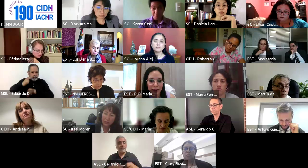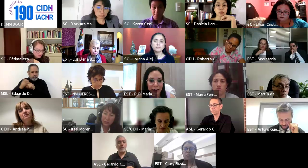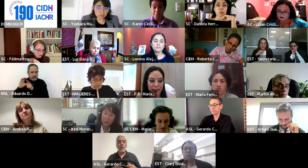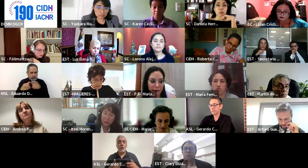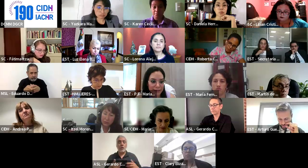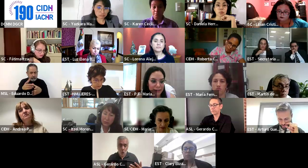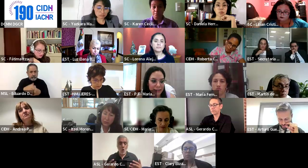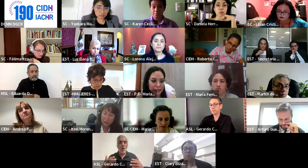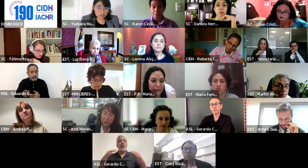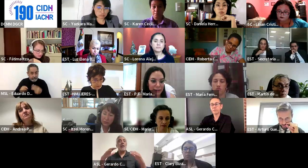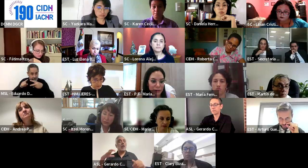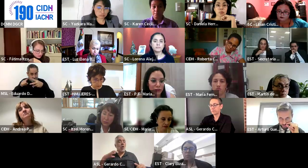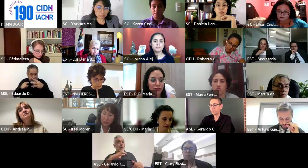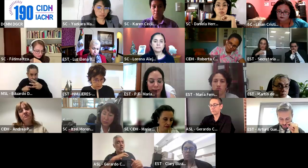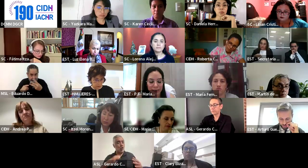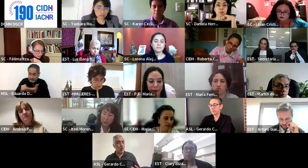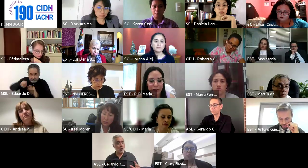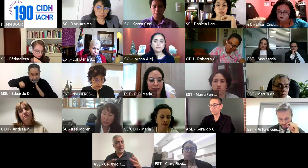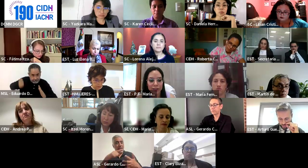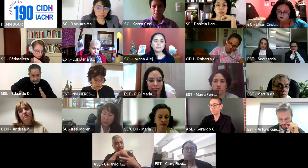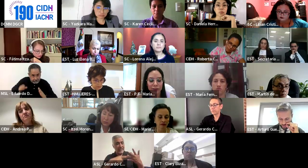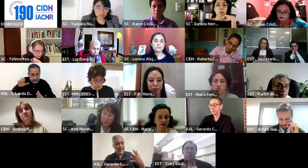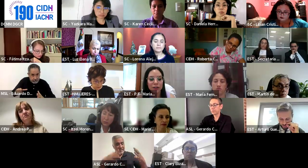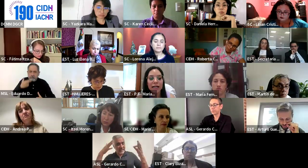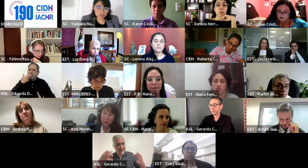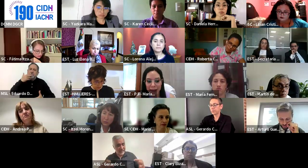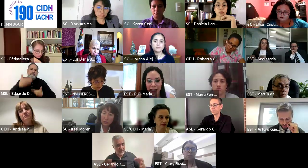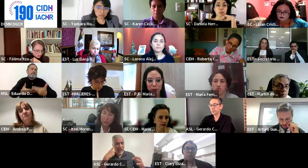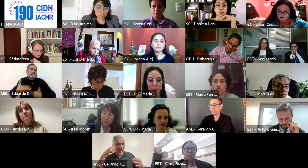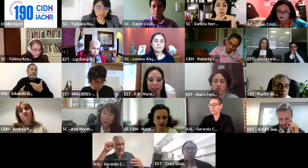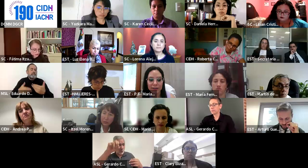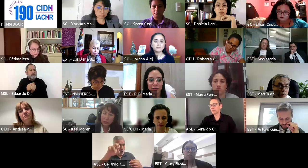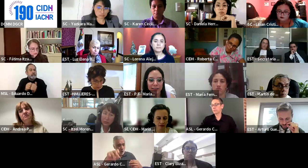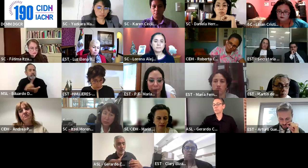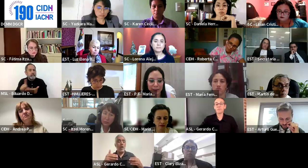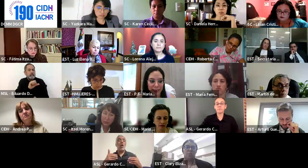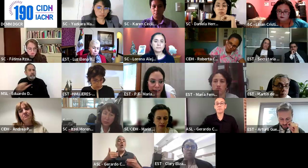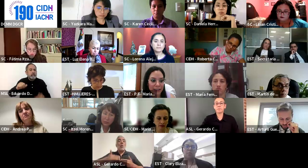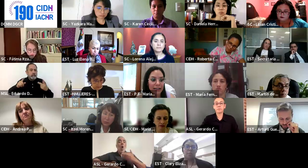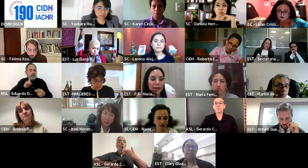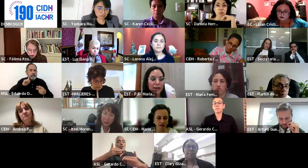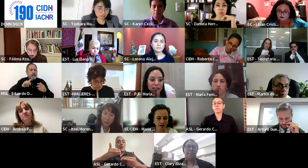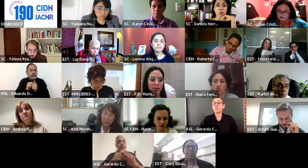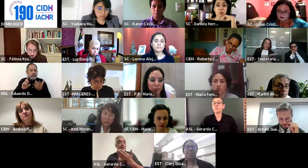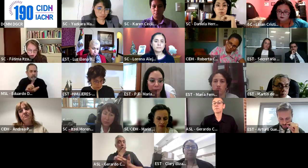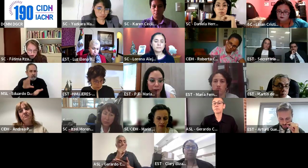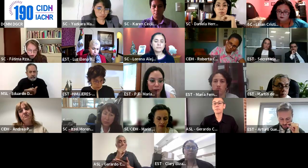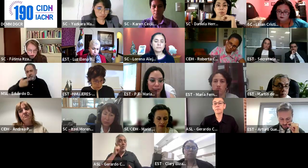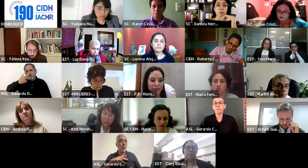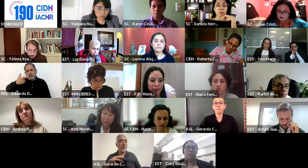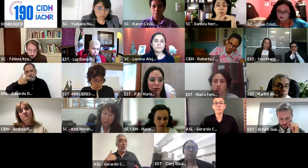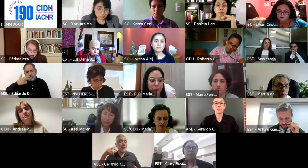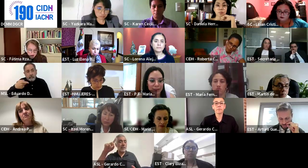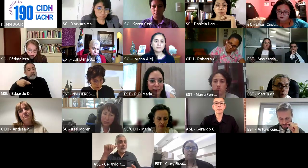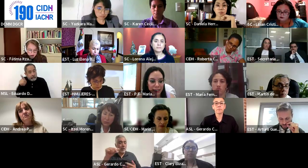decisiones marcan avances en el desarrollo sustantivo de los derechos de las mujeres con discapacidad, pero en la Suprema